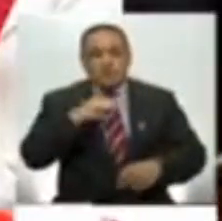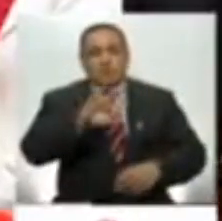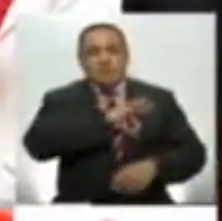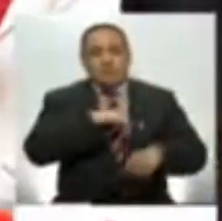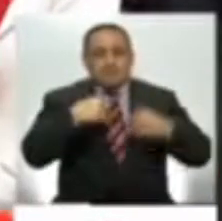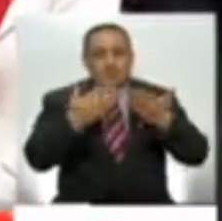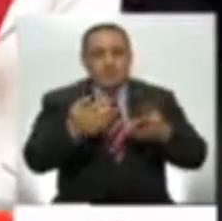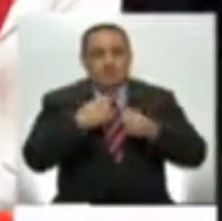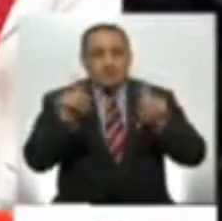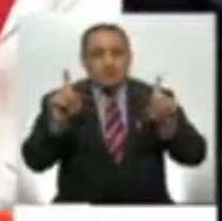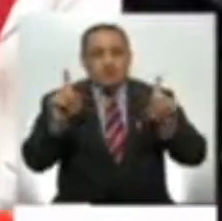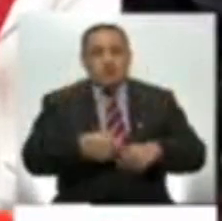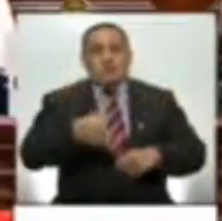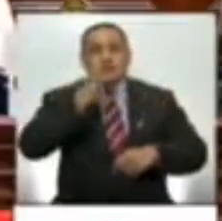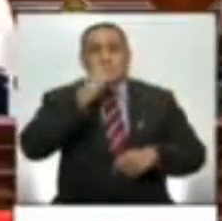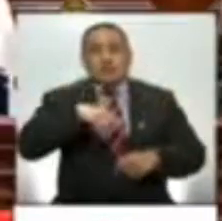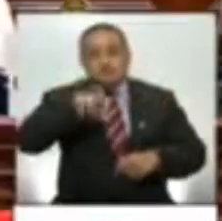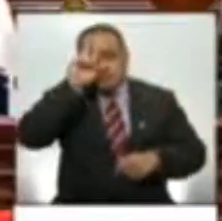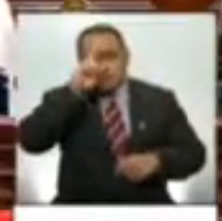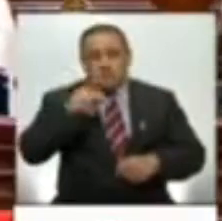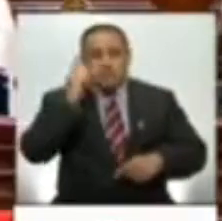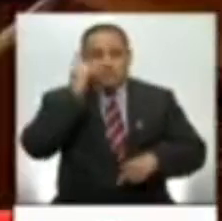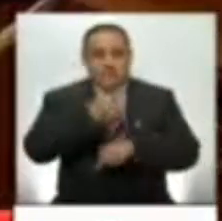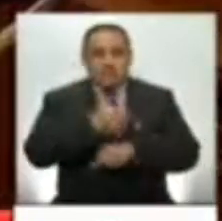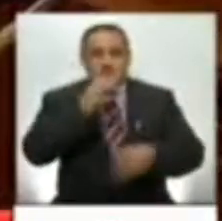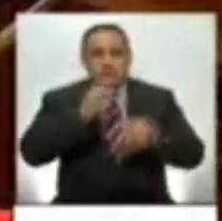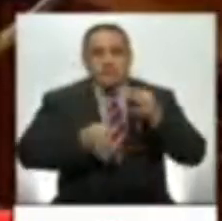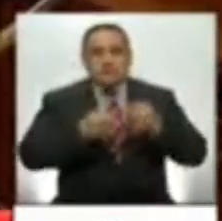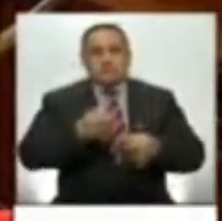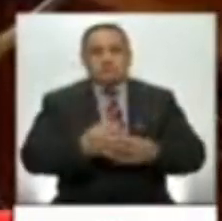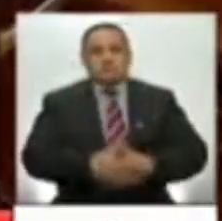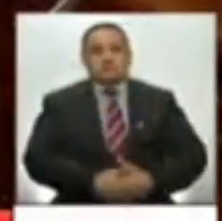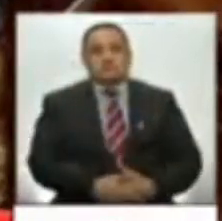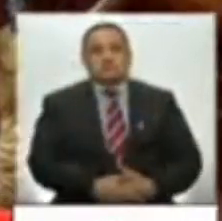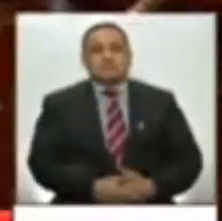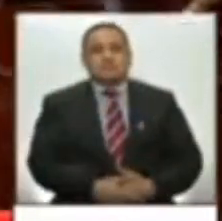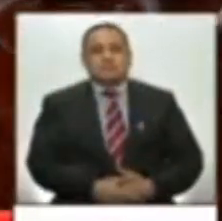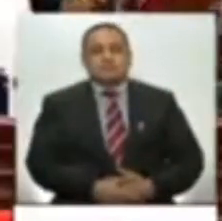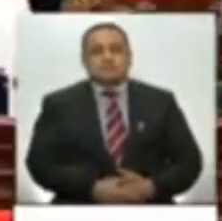premien, sino que él y la nación se lo demanden.